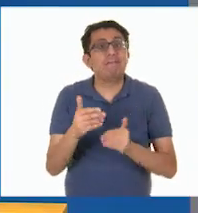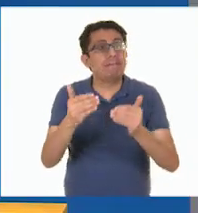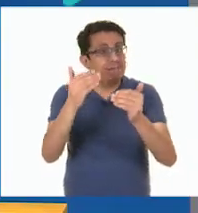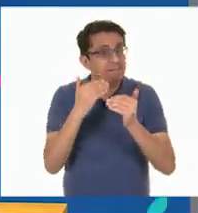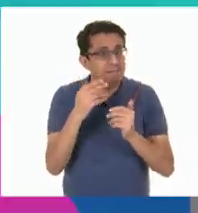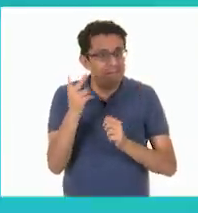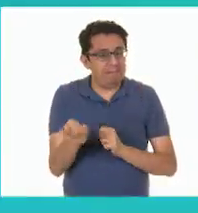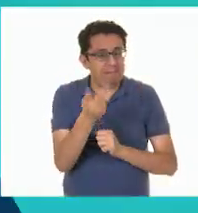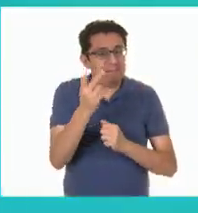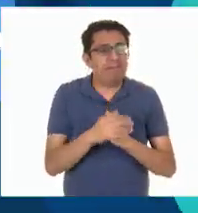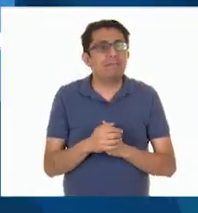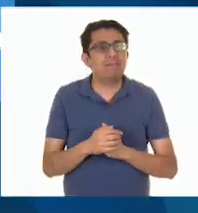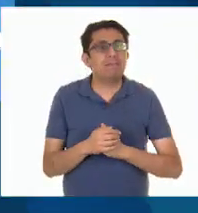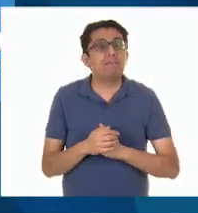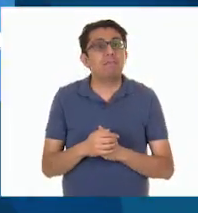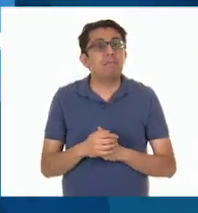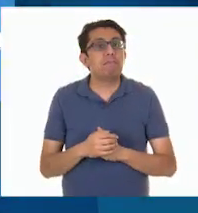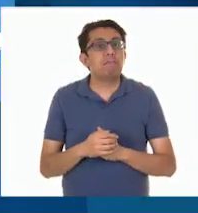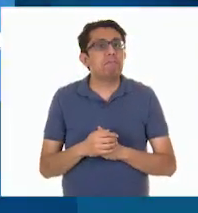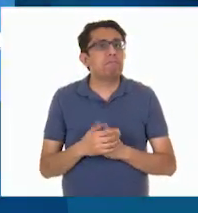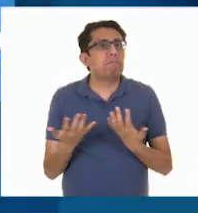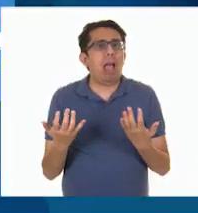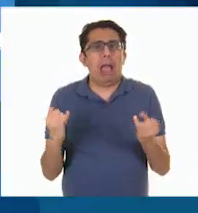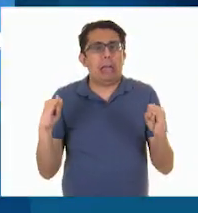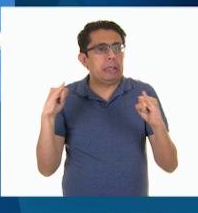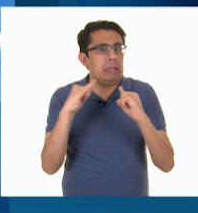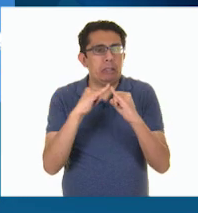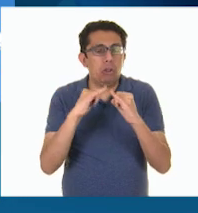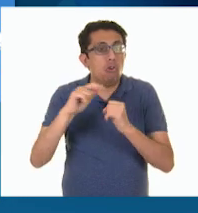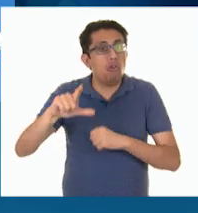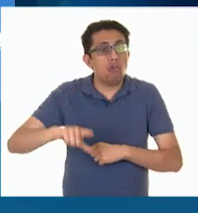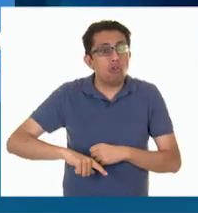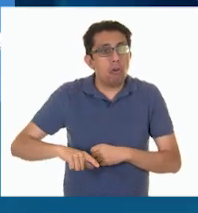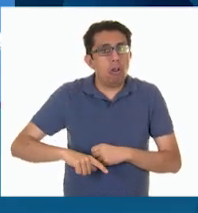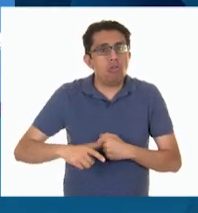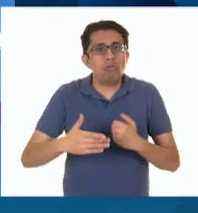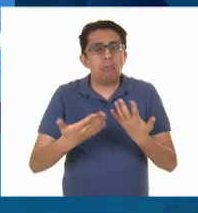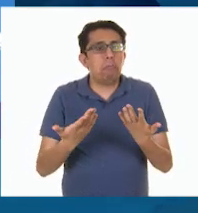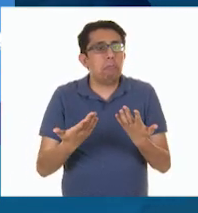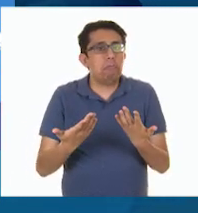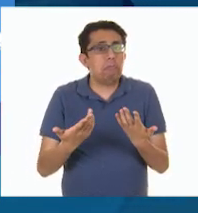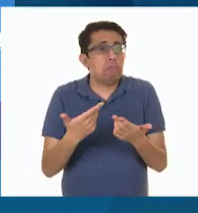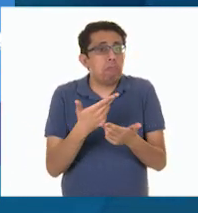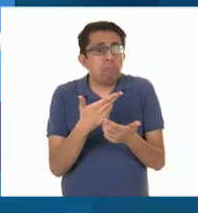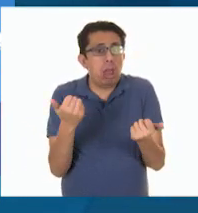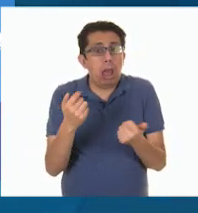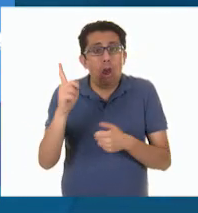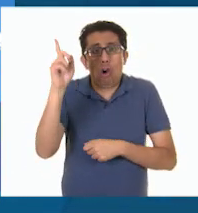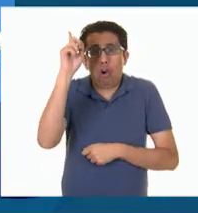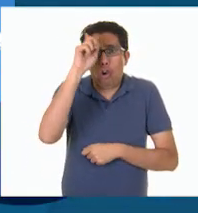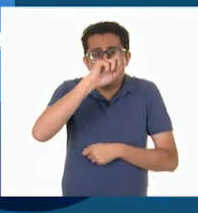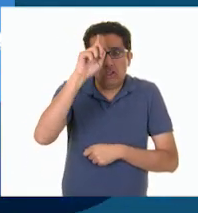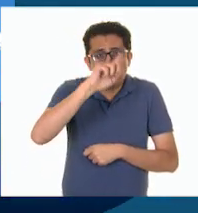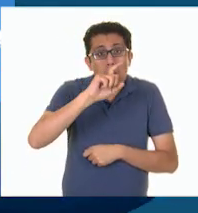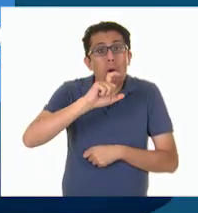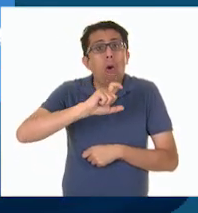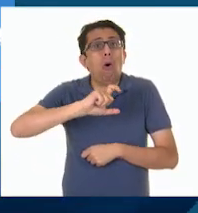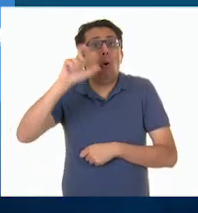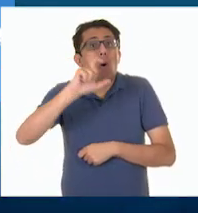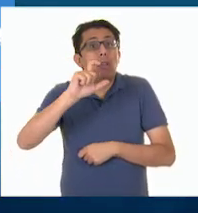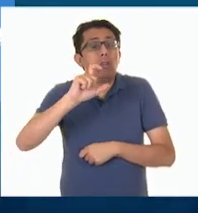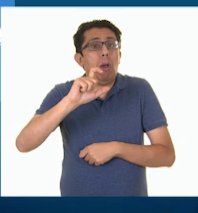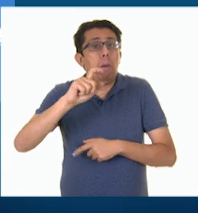siguiente. Ninguna instancia de gobierno brinda orientación cuando una autoridad realiza actos o omisiones